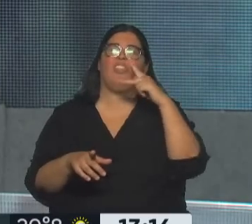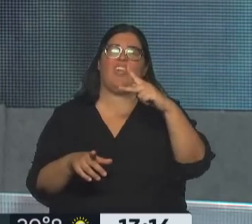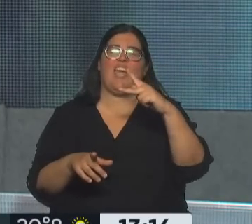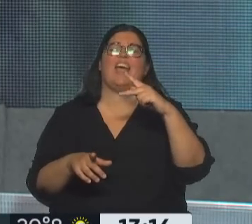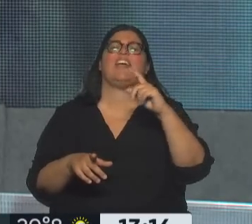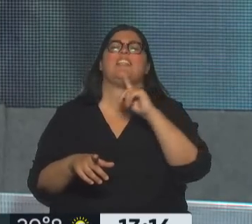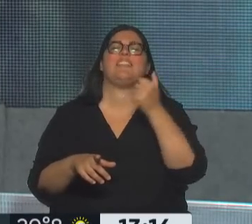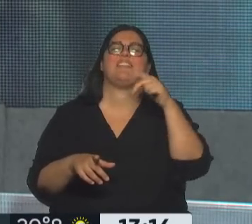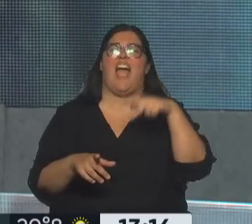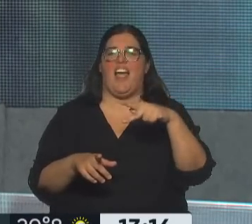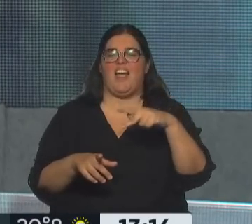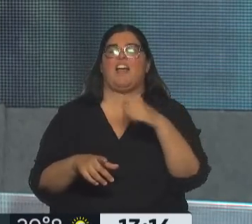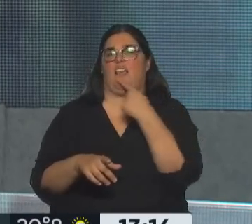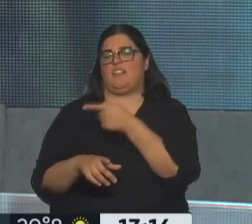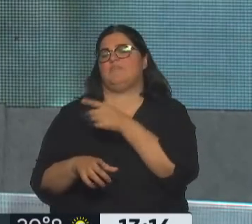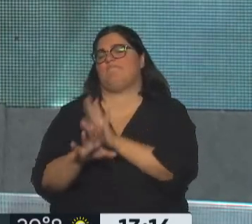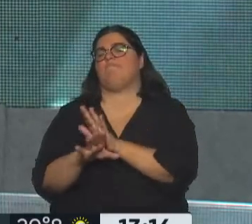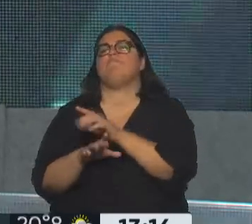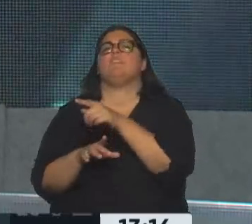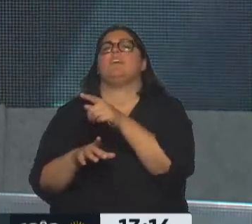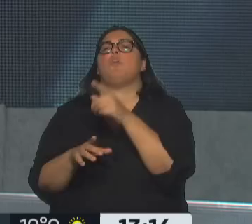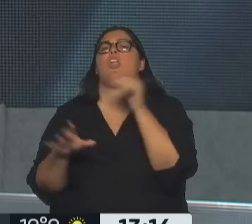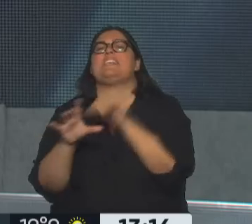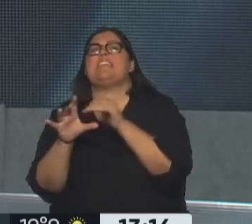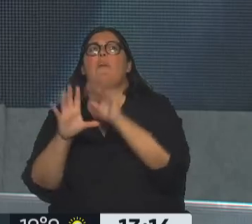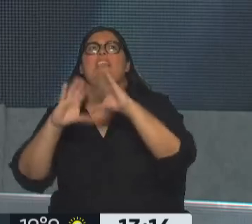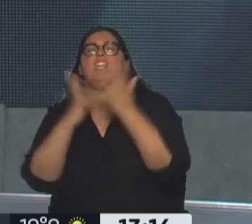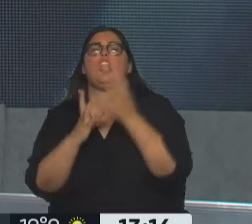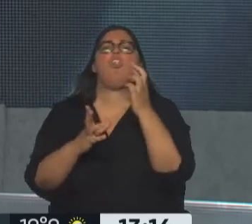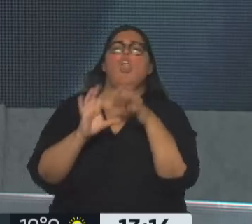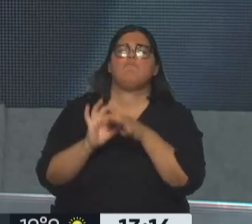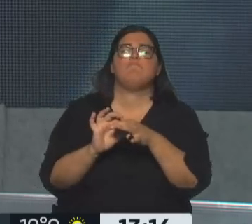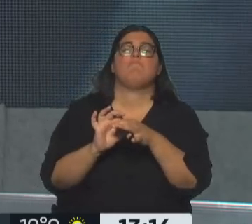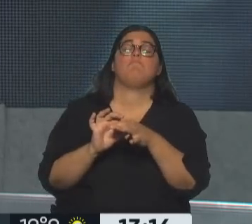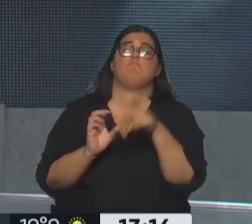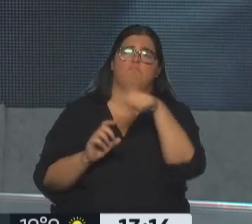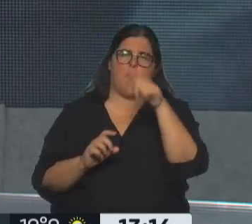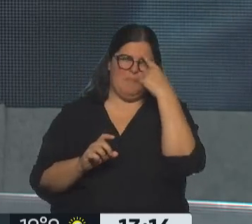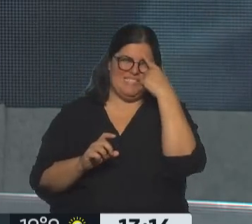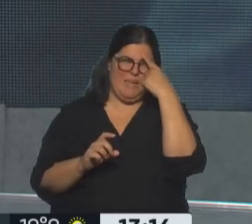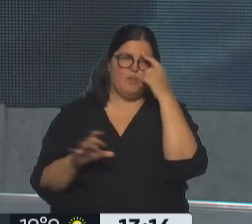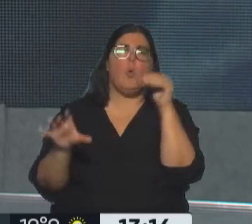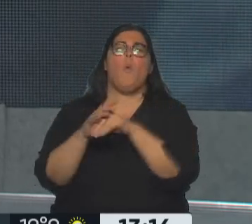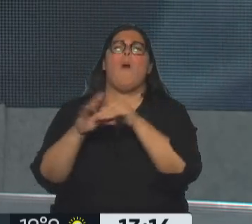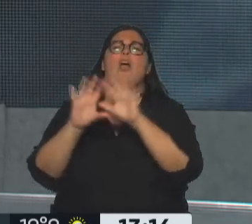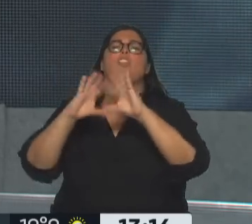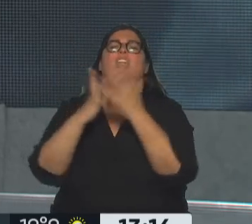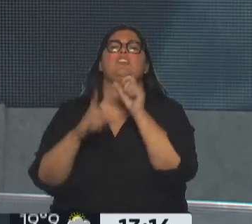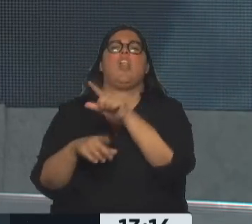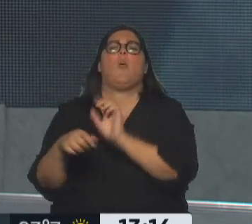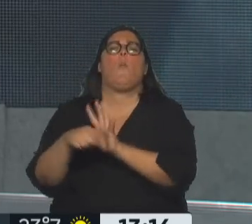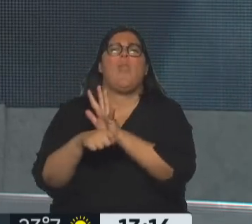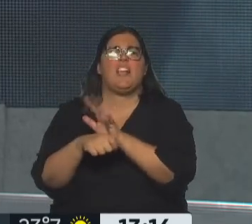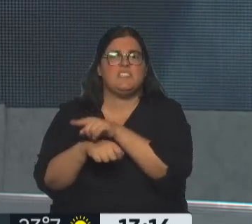siendo moneda de reserva internacional. Pensemos un poco que si el Banco de Desarrollo de los BRICS tiene éxito, va a ser porque